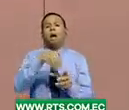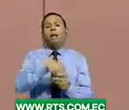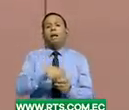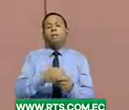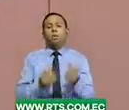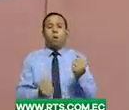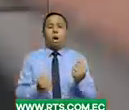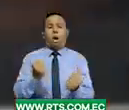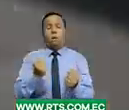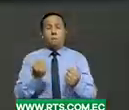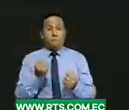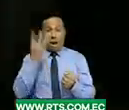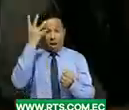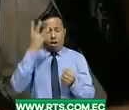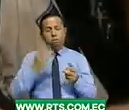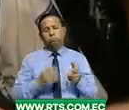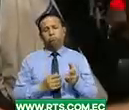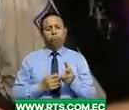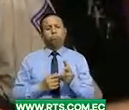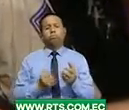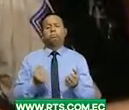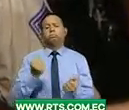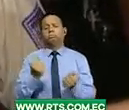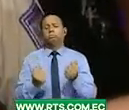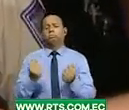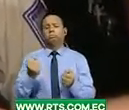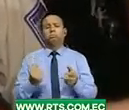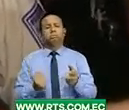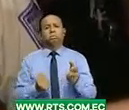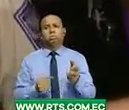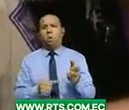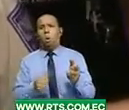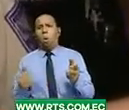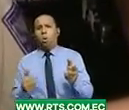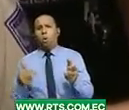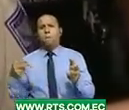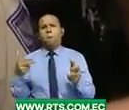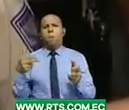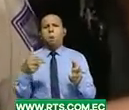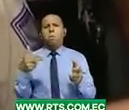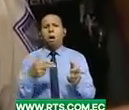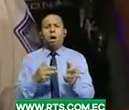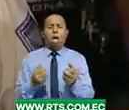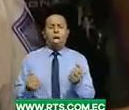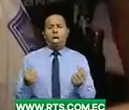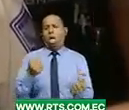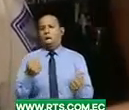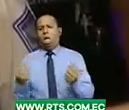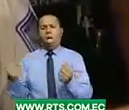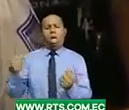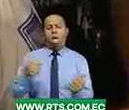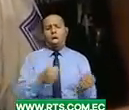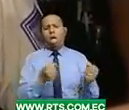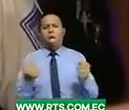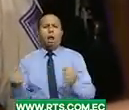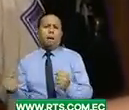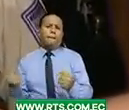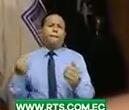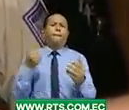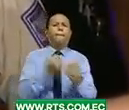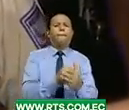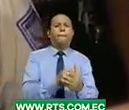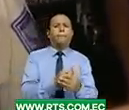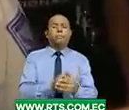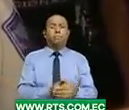de un auto blanco. En el momento en que recibe los disparos, pierde el control del vehículo. Se golpea en el parterre,